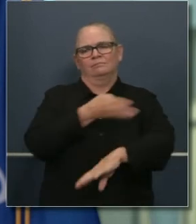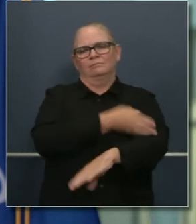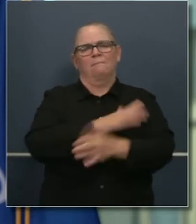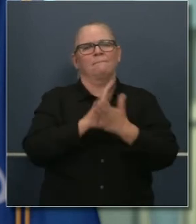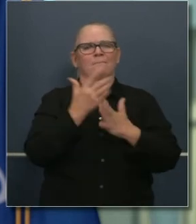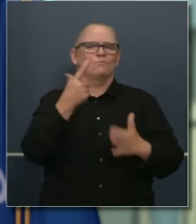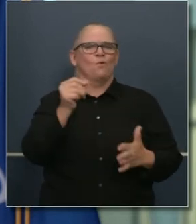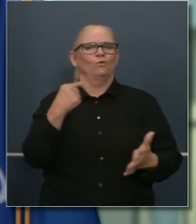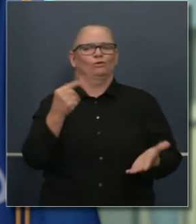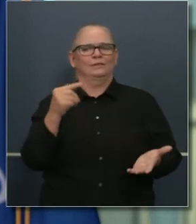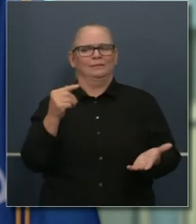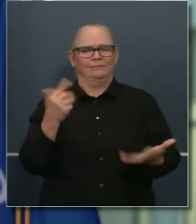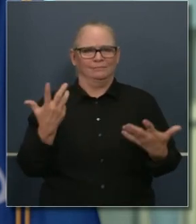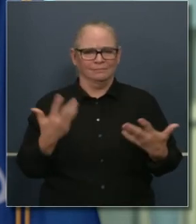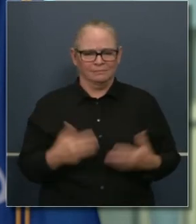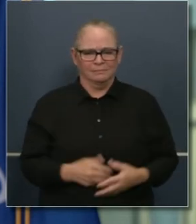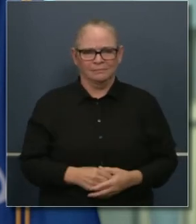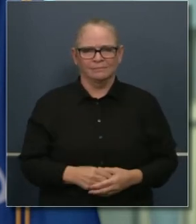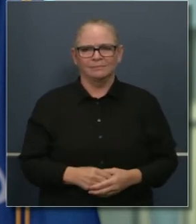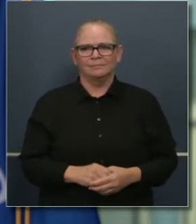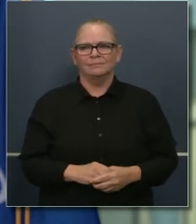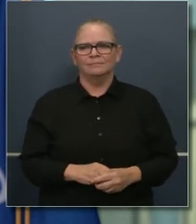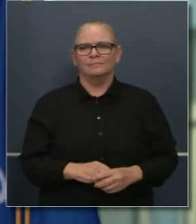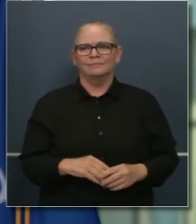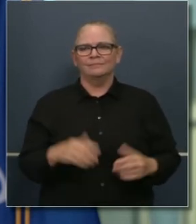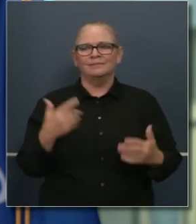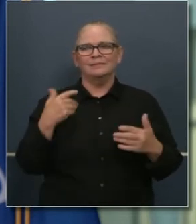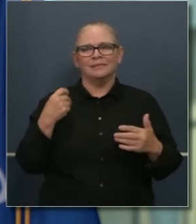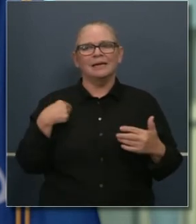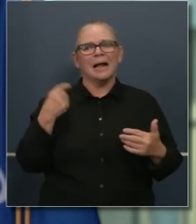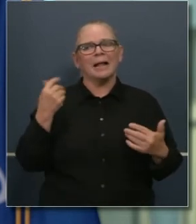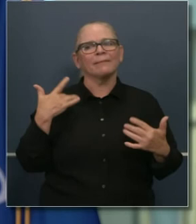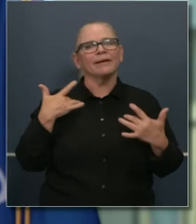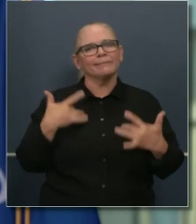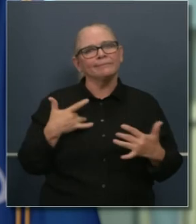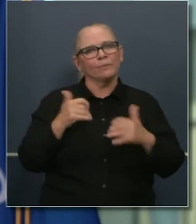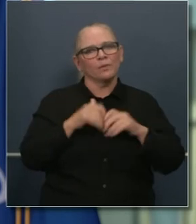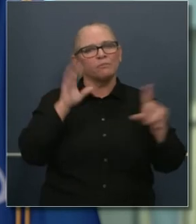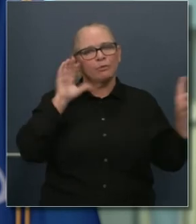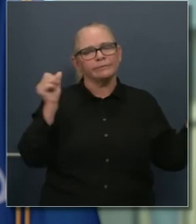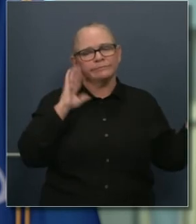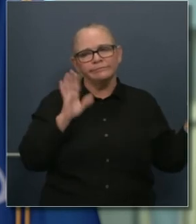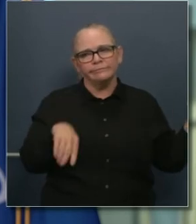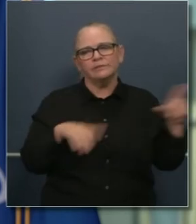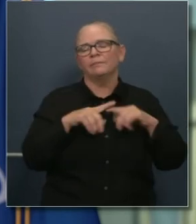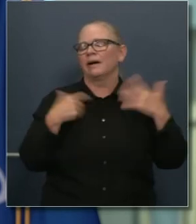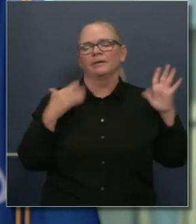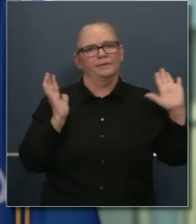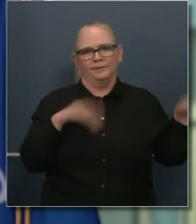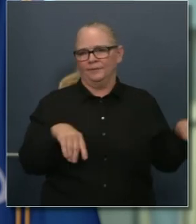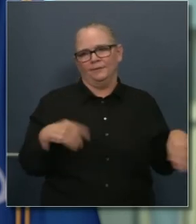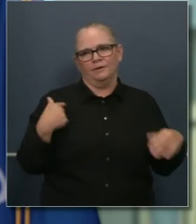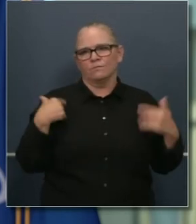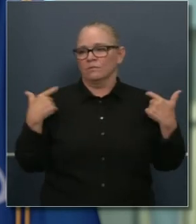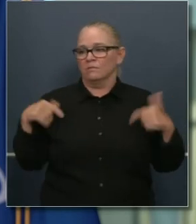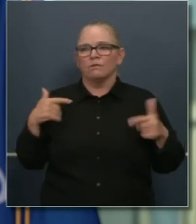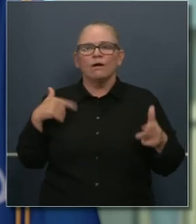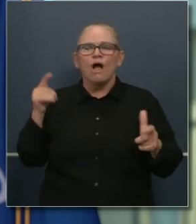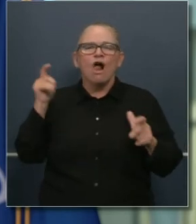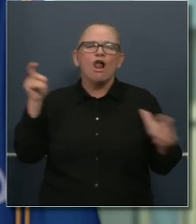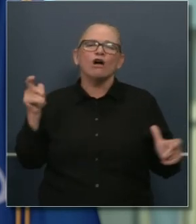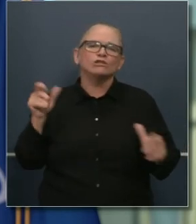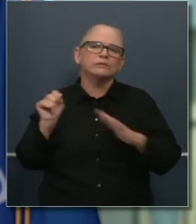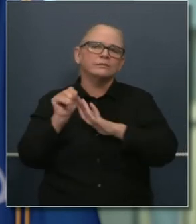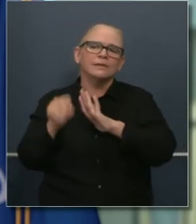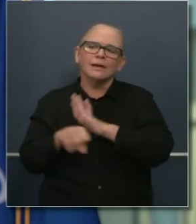colectiva así que mientras estamos desalentados por una parte no hemos no nos hemos visto menoscabados como estado un estado muy grande